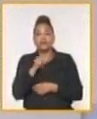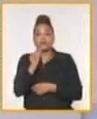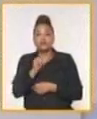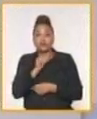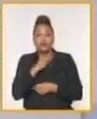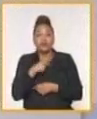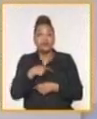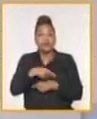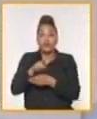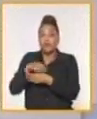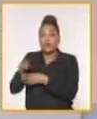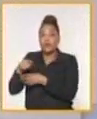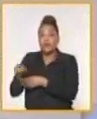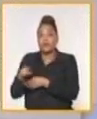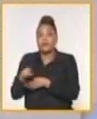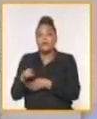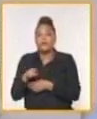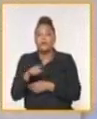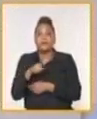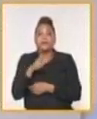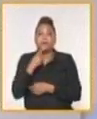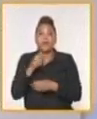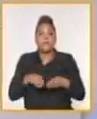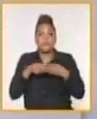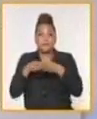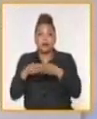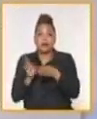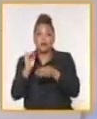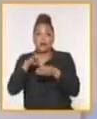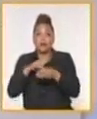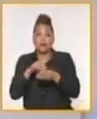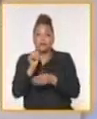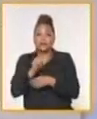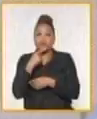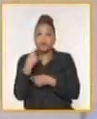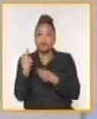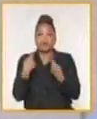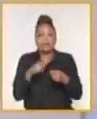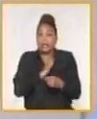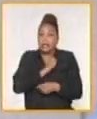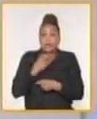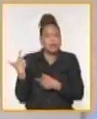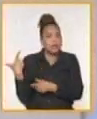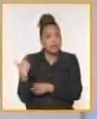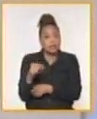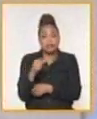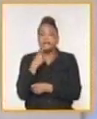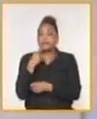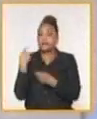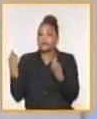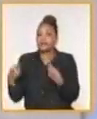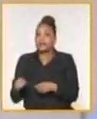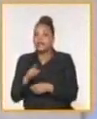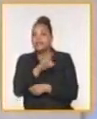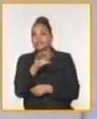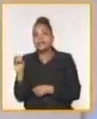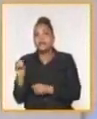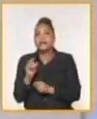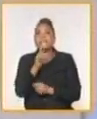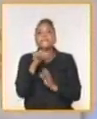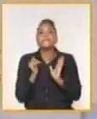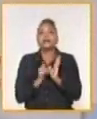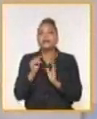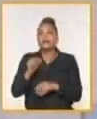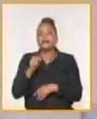evacuaciones por barcos, para sacar gente, todo el que se quiere ir, porque hay cientos de miles de personas que